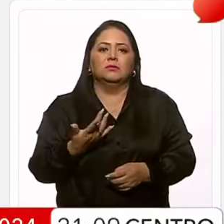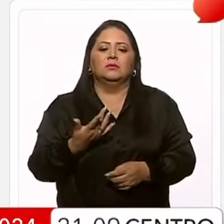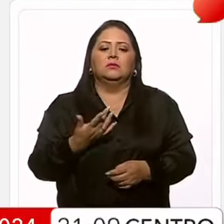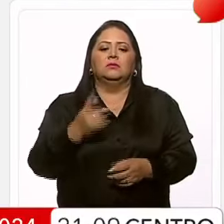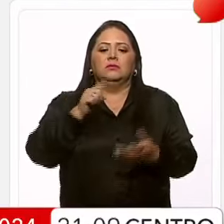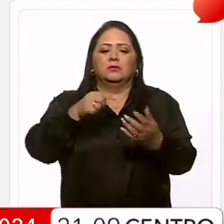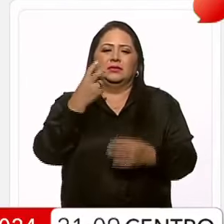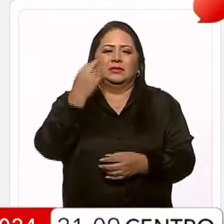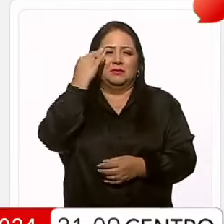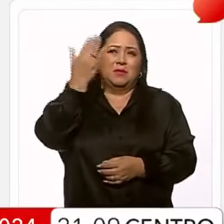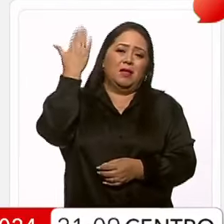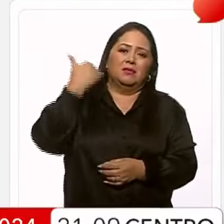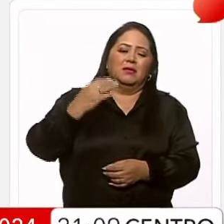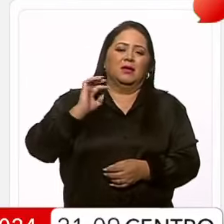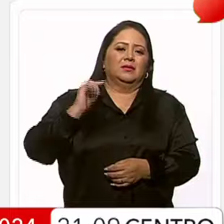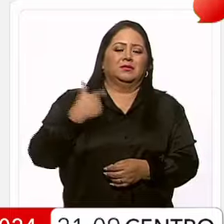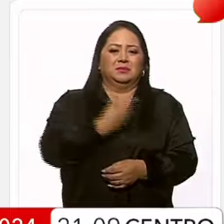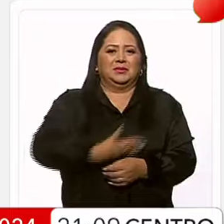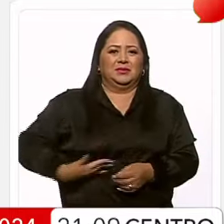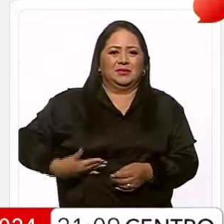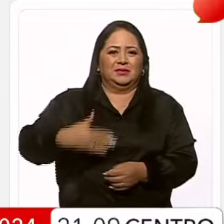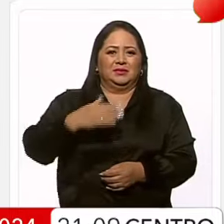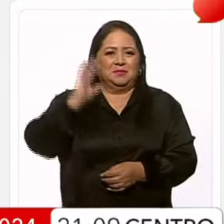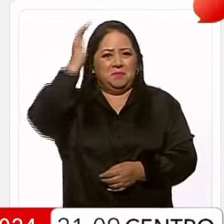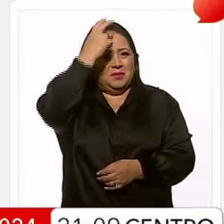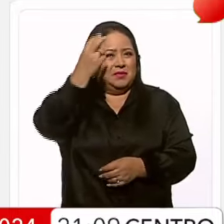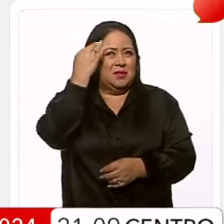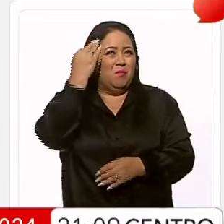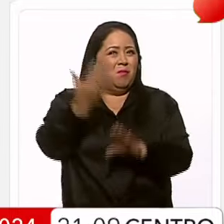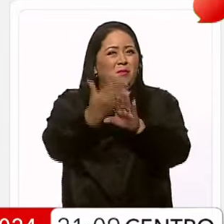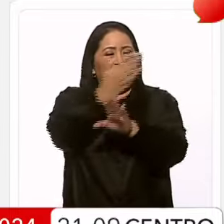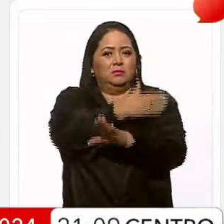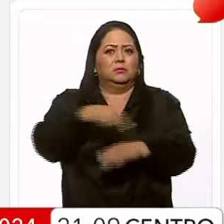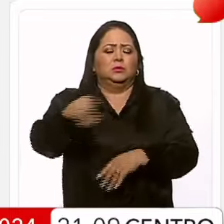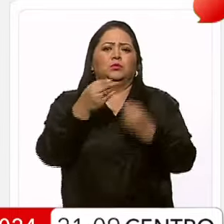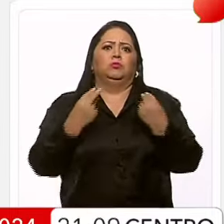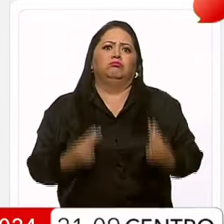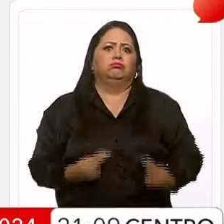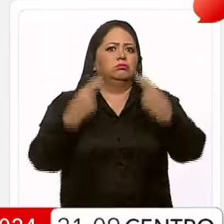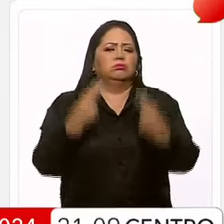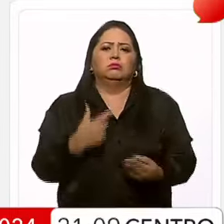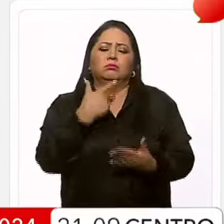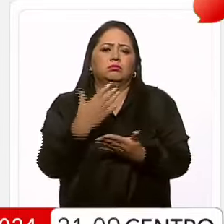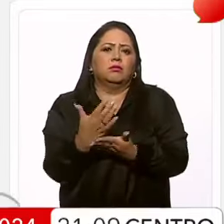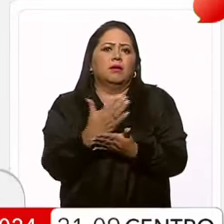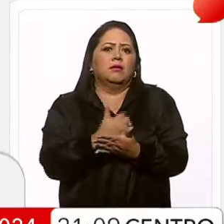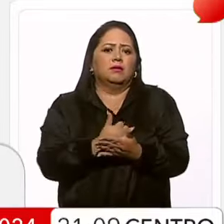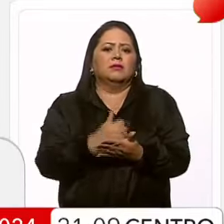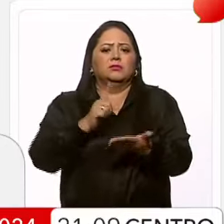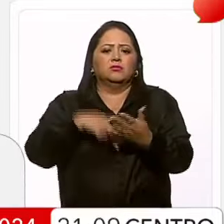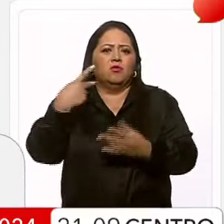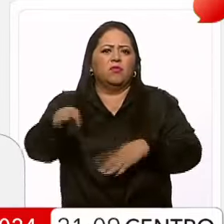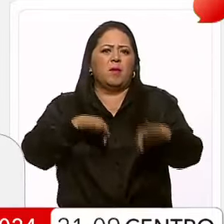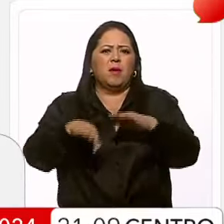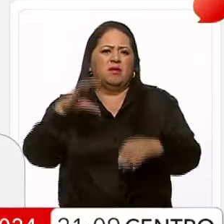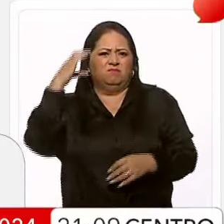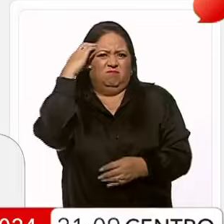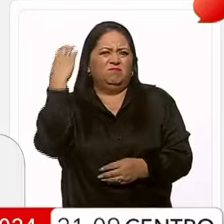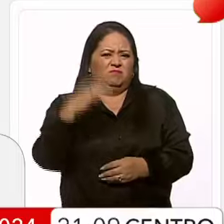en el sexenio de Enrique Peña Nieto y se dedican a eso y con eso es un negocio superior a cualquier otro de sus líneas de trabajo